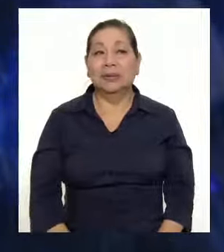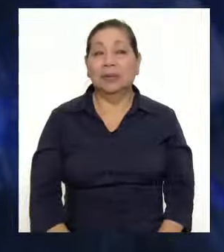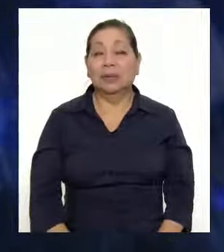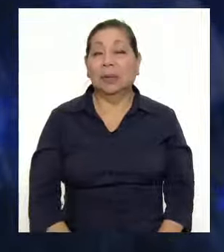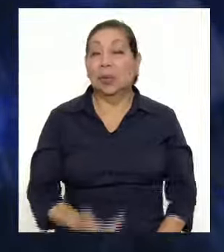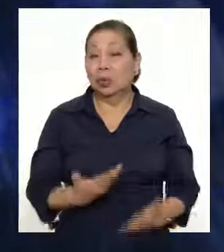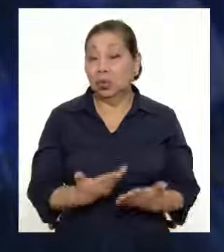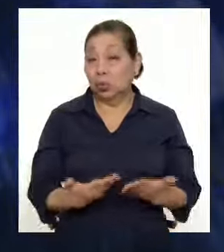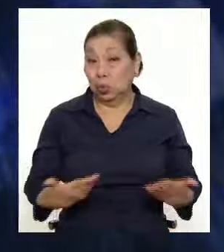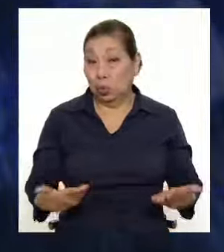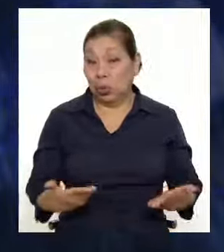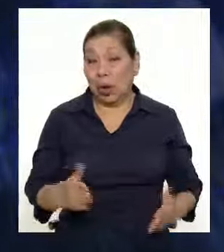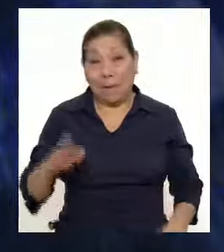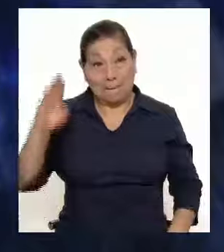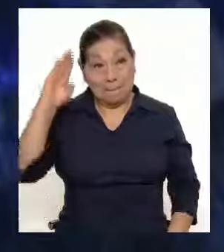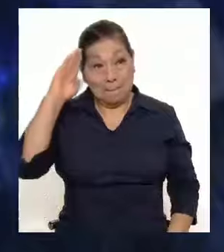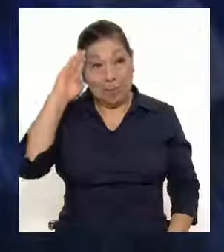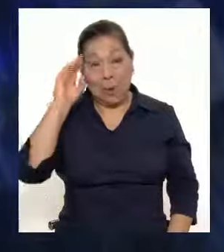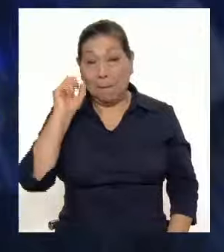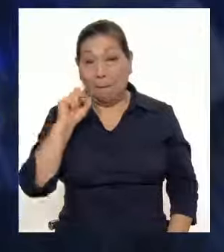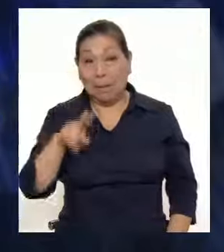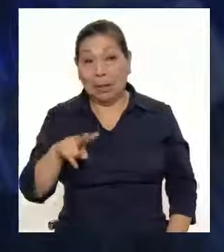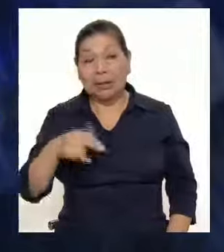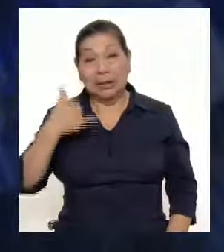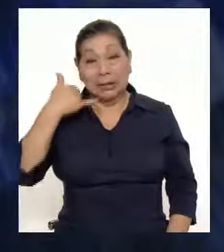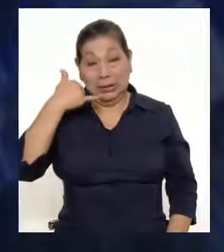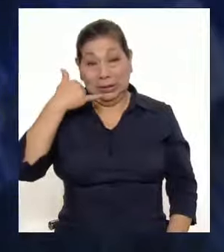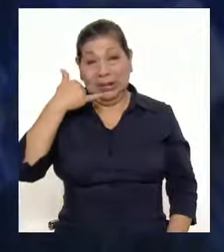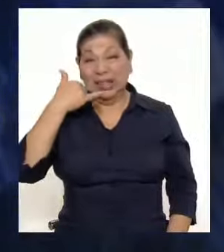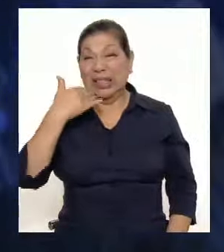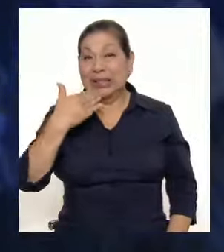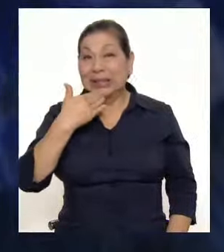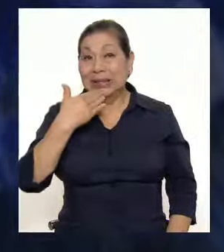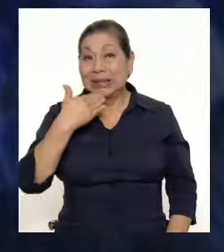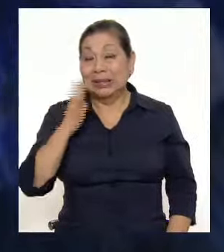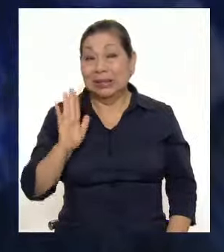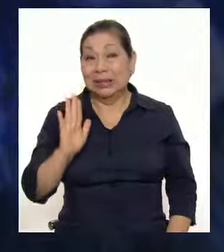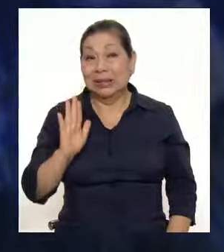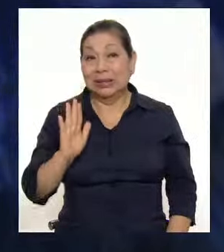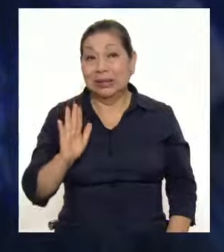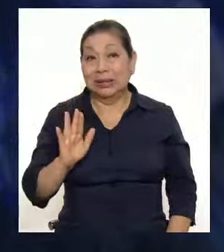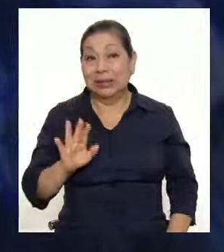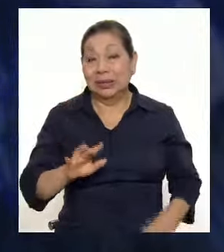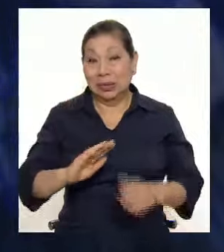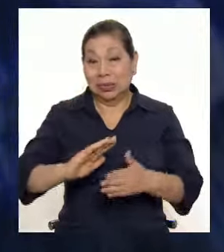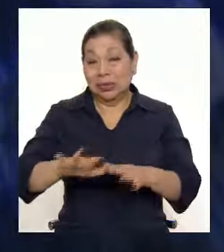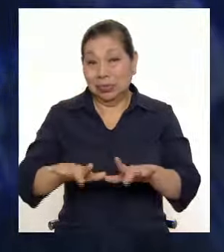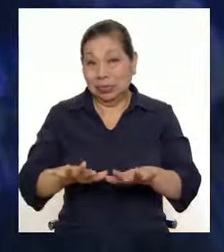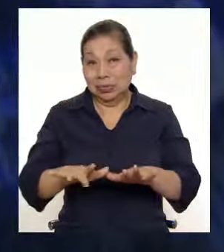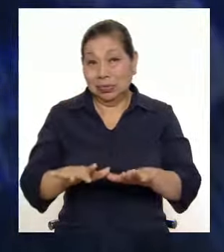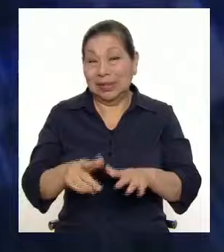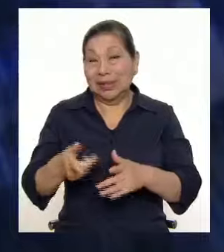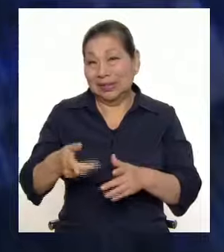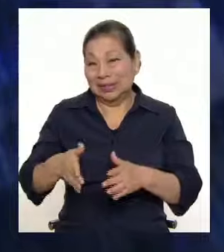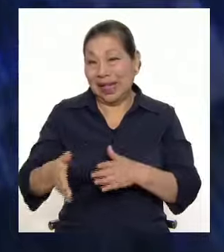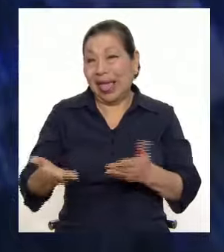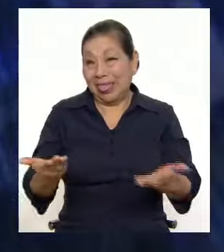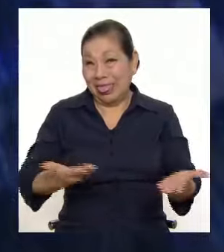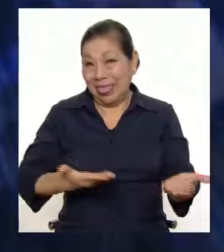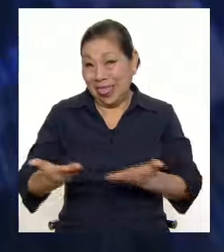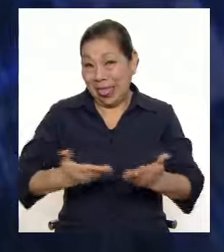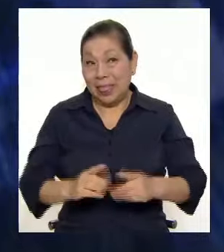Entre sus pertenencias, la policía le halló un celular que pertenecería a la cajera del establecimiento que acababa de